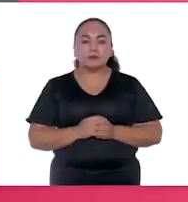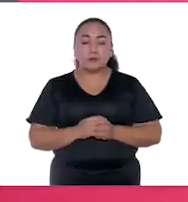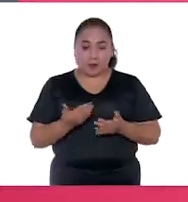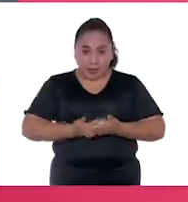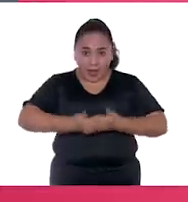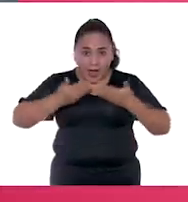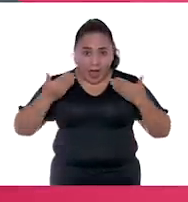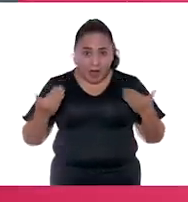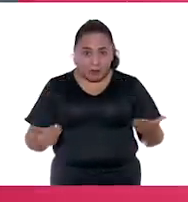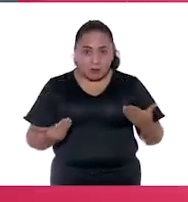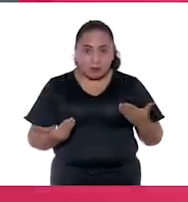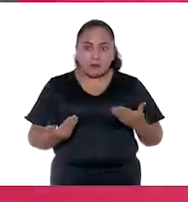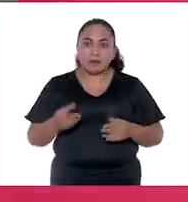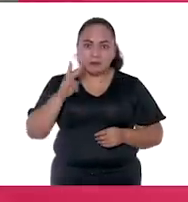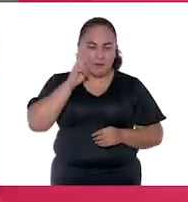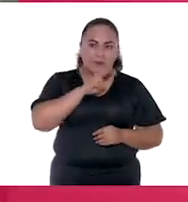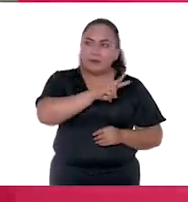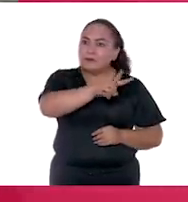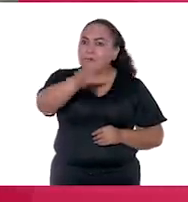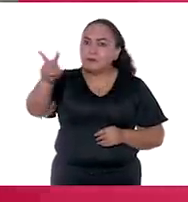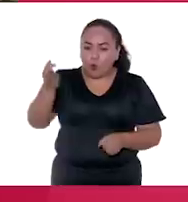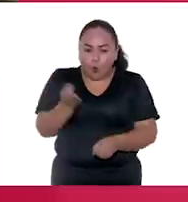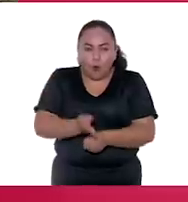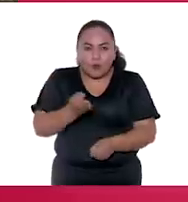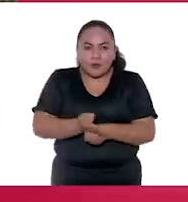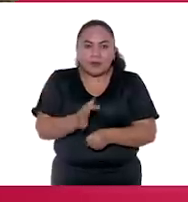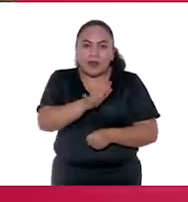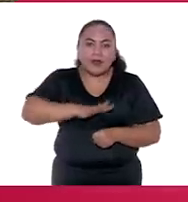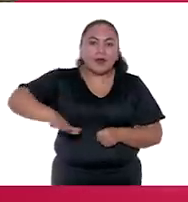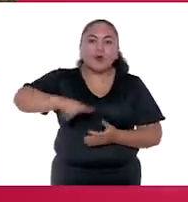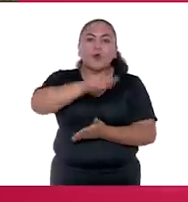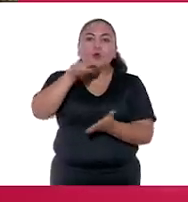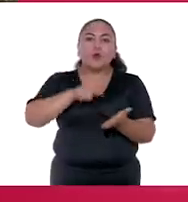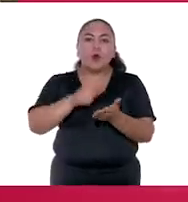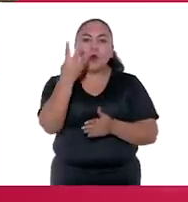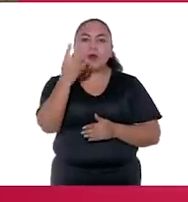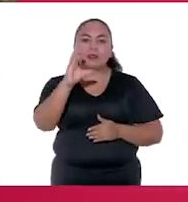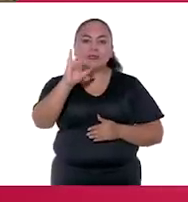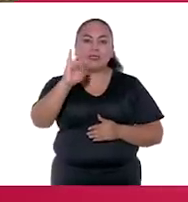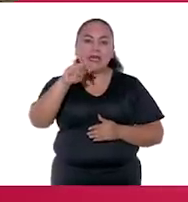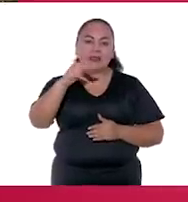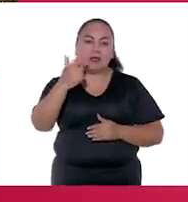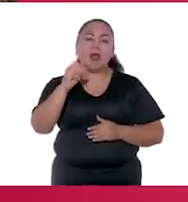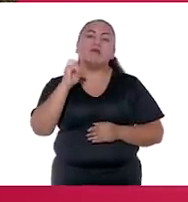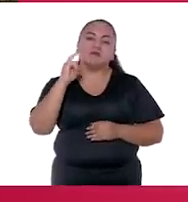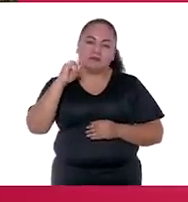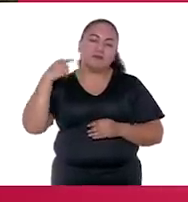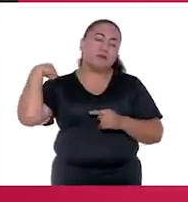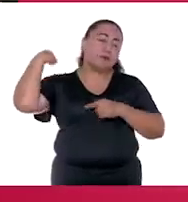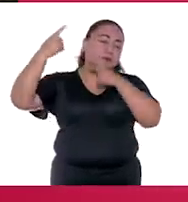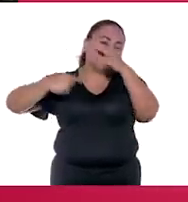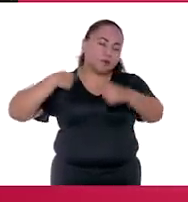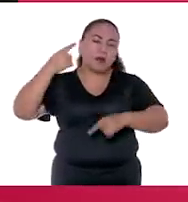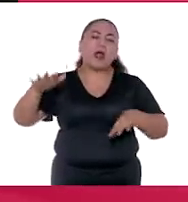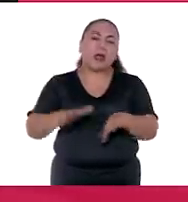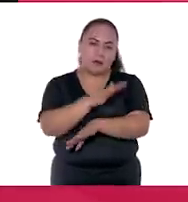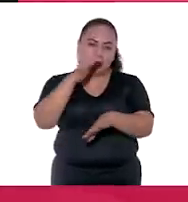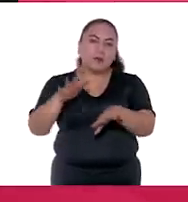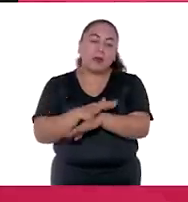Hoy, así es el espectacular presente de Cuatro Ciénegas. Cambió mucho, pero conservó parte de ese mar